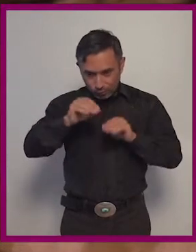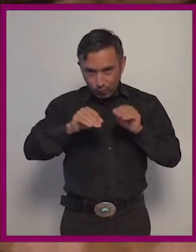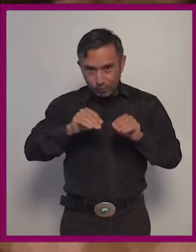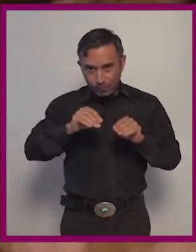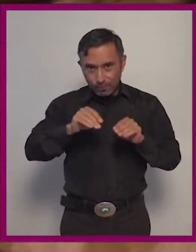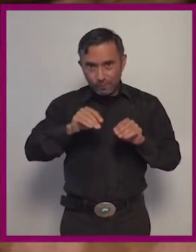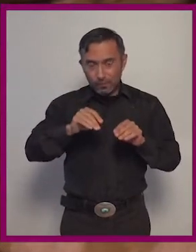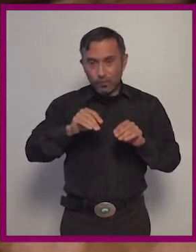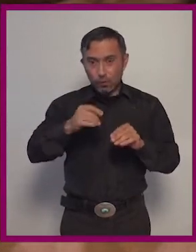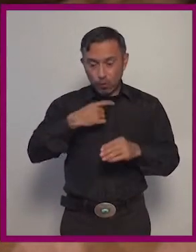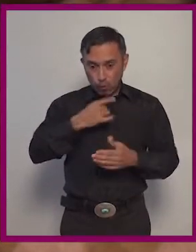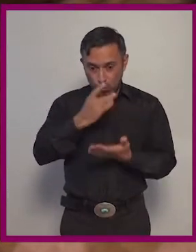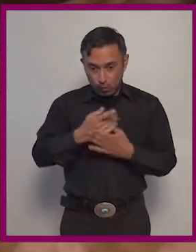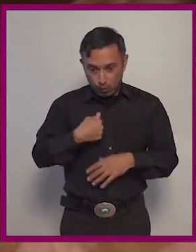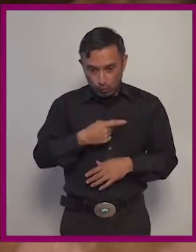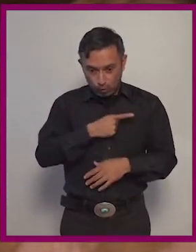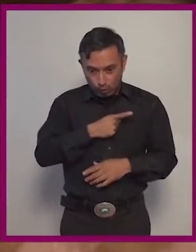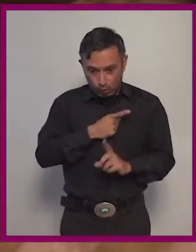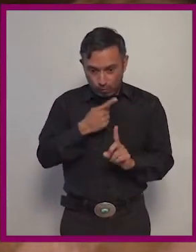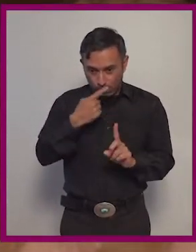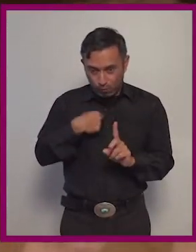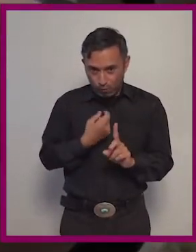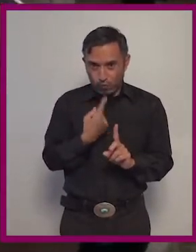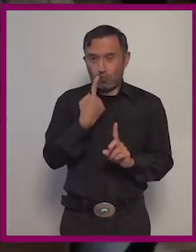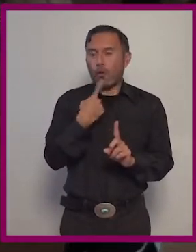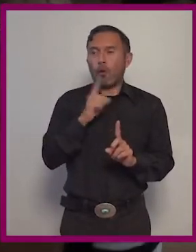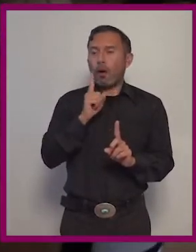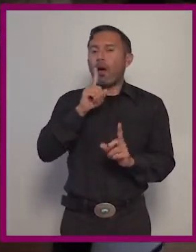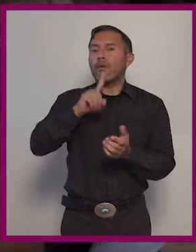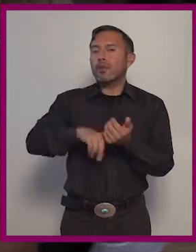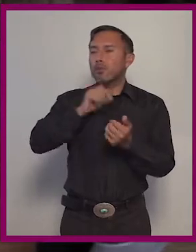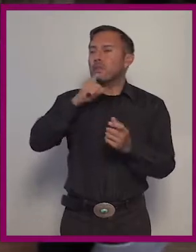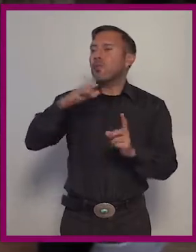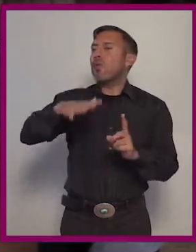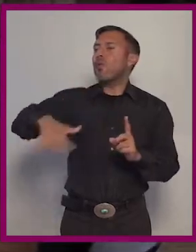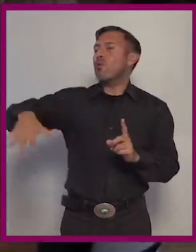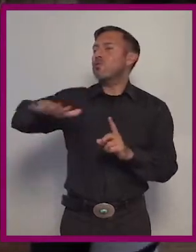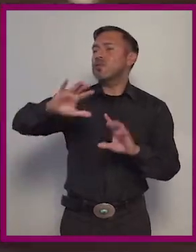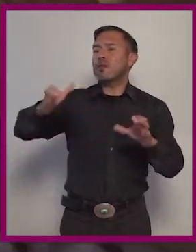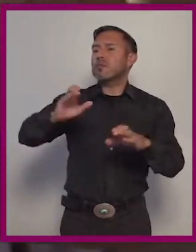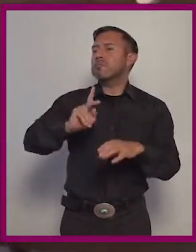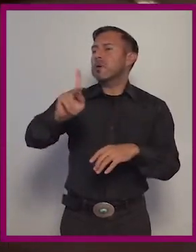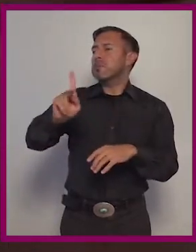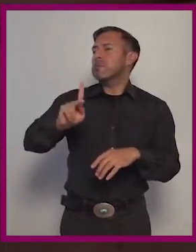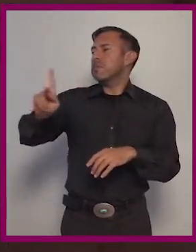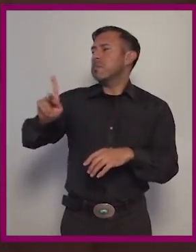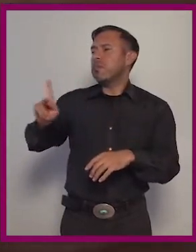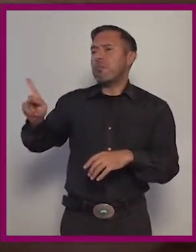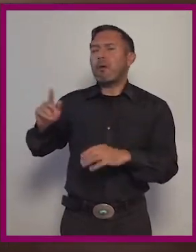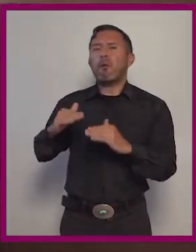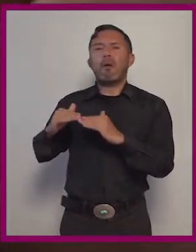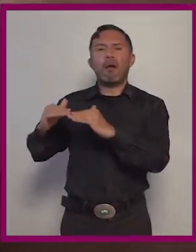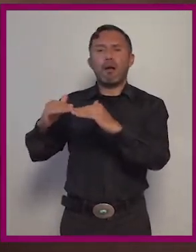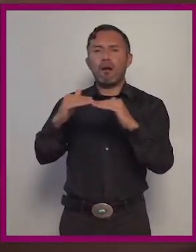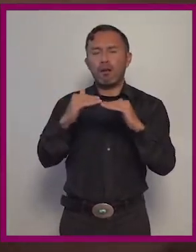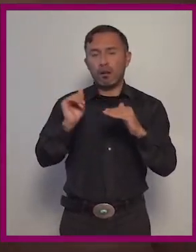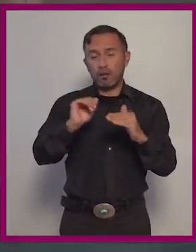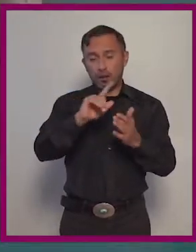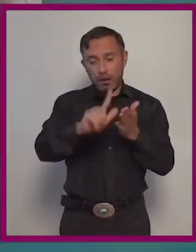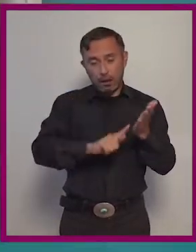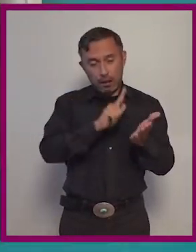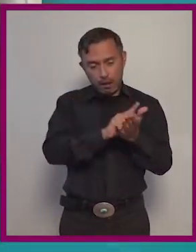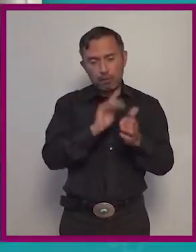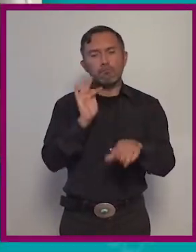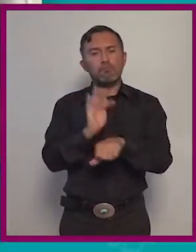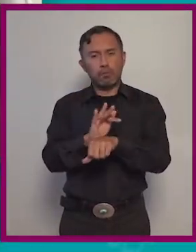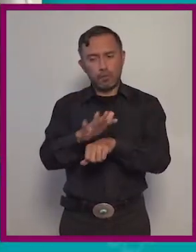lo utiliza él solo, sino que lo utilizan todos los miembros de su comunidad. Entonces, la ley le otorga a toda la comunidad,